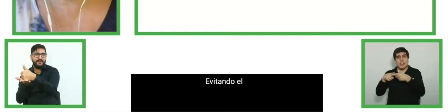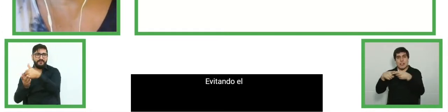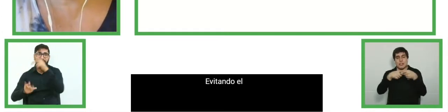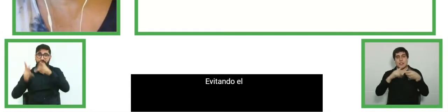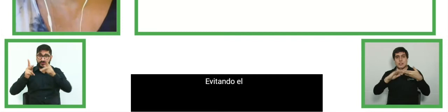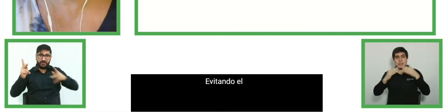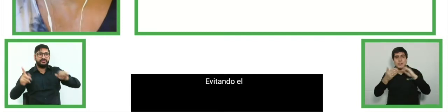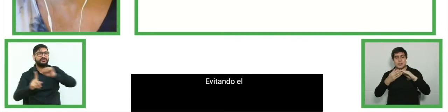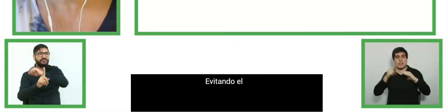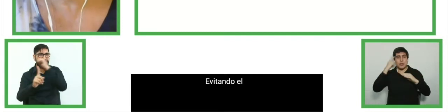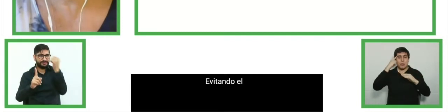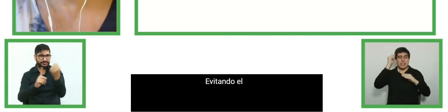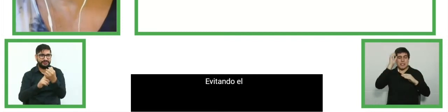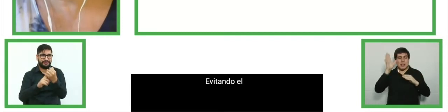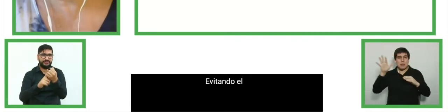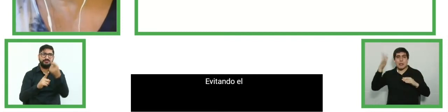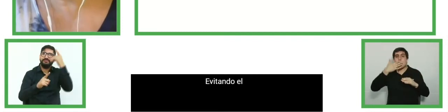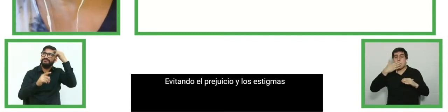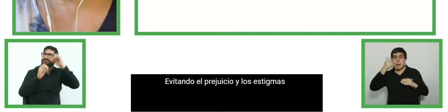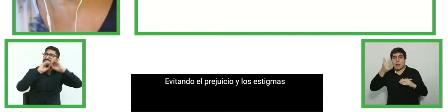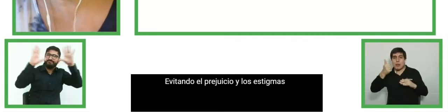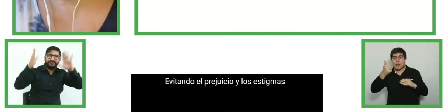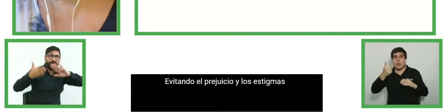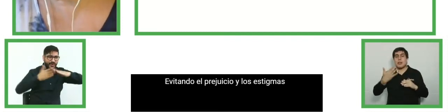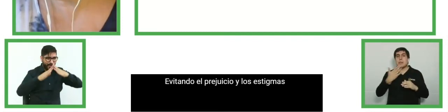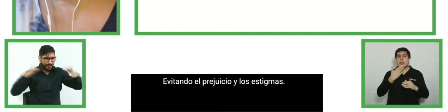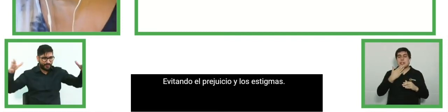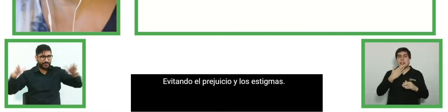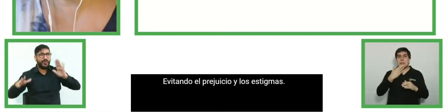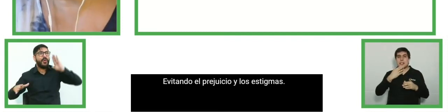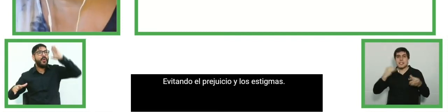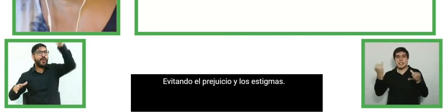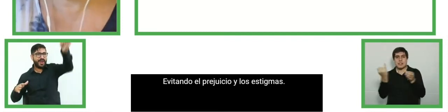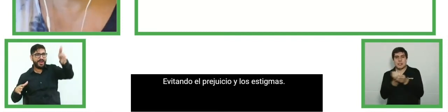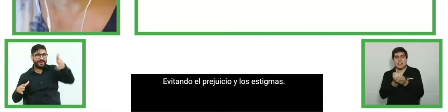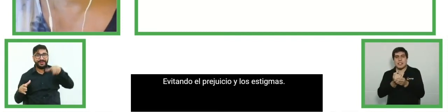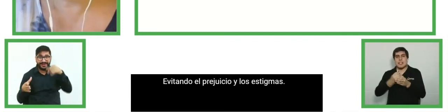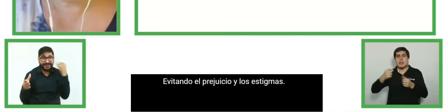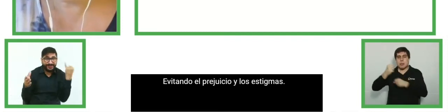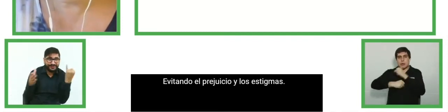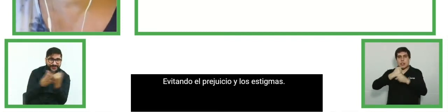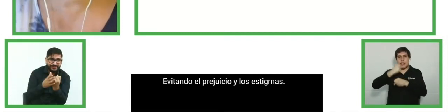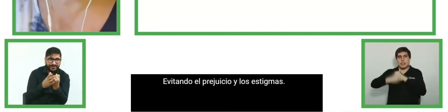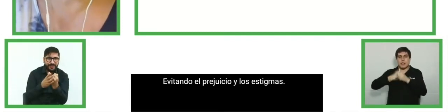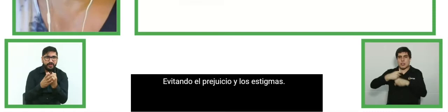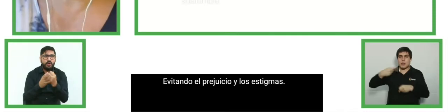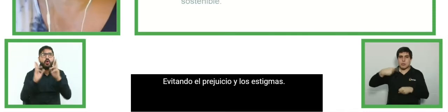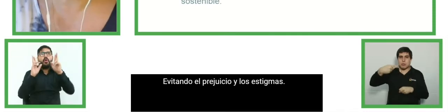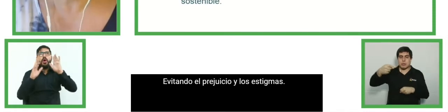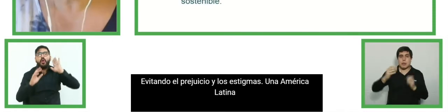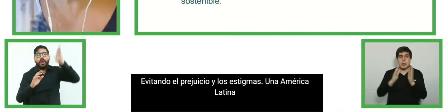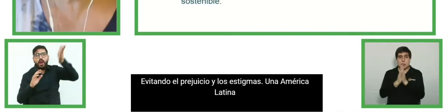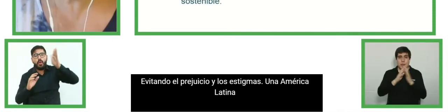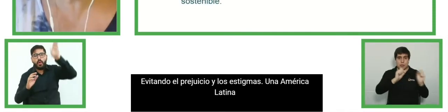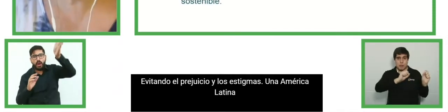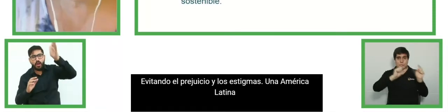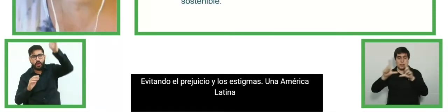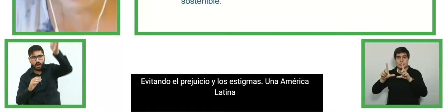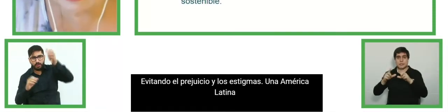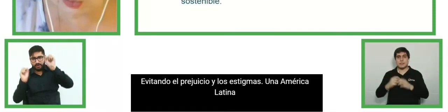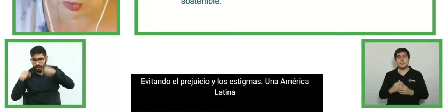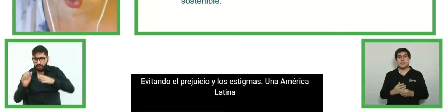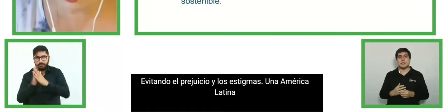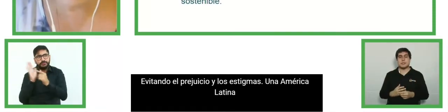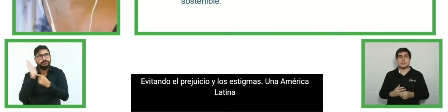una América Latina que sea democráticamente inclusiva y sostenible. Por favor, la siguiente. ¿Quiénes